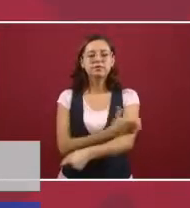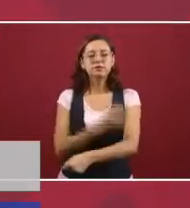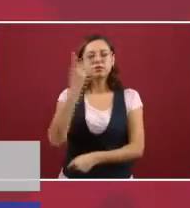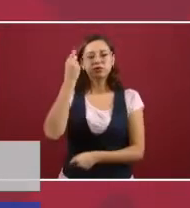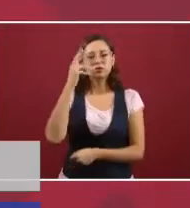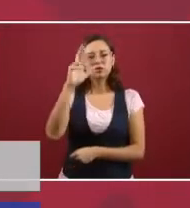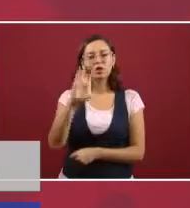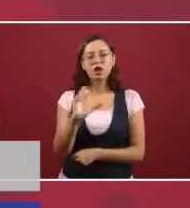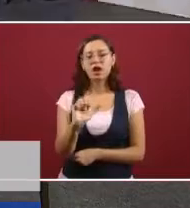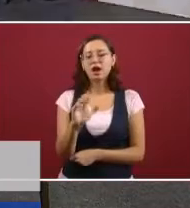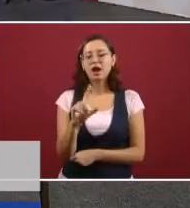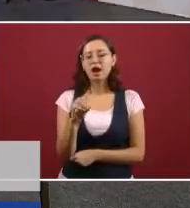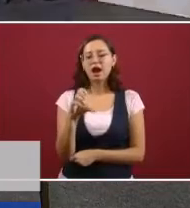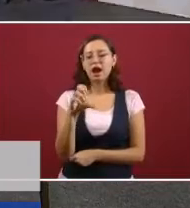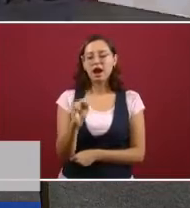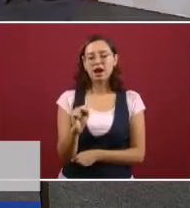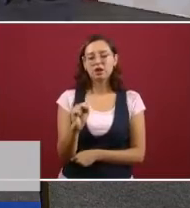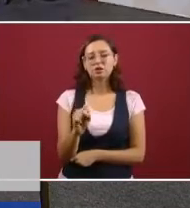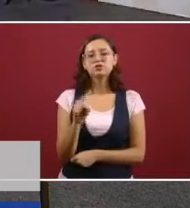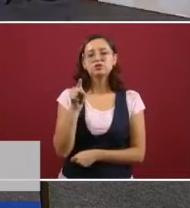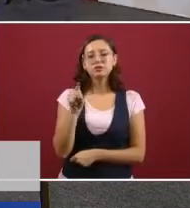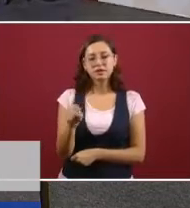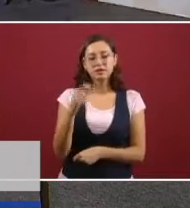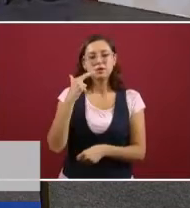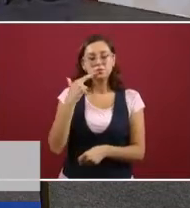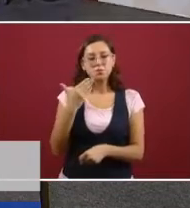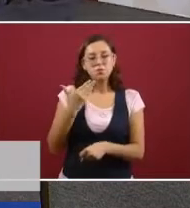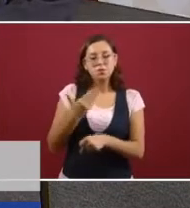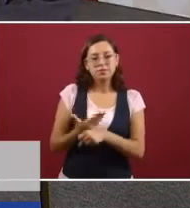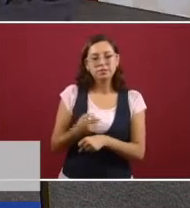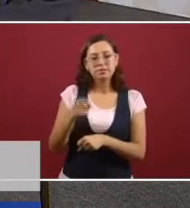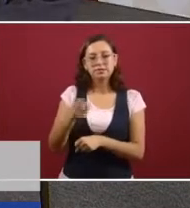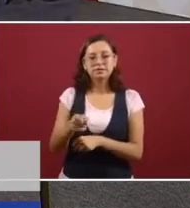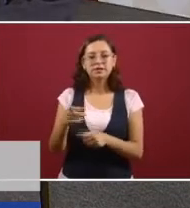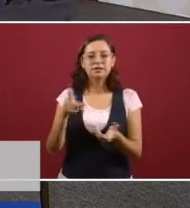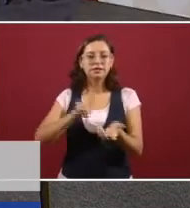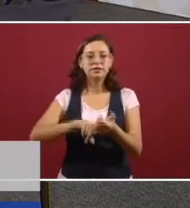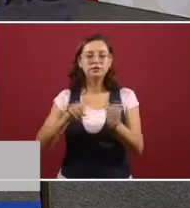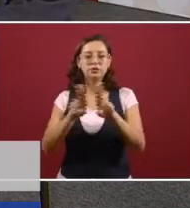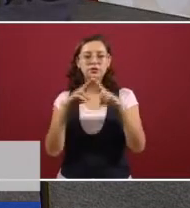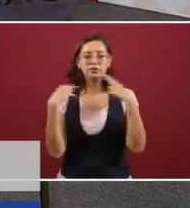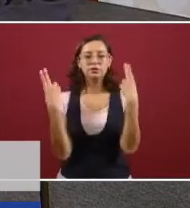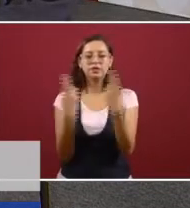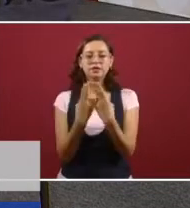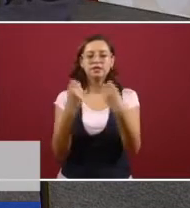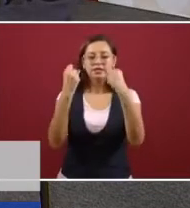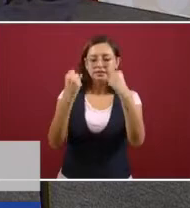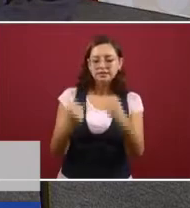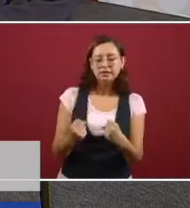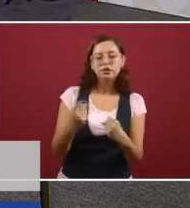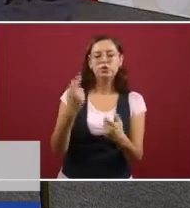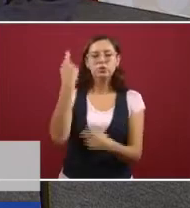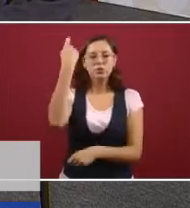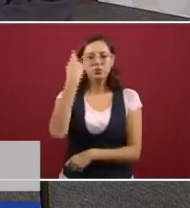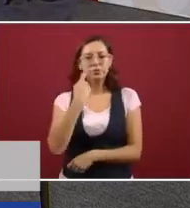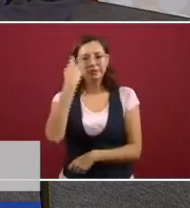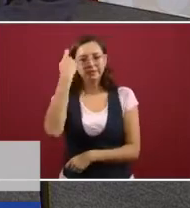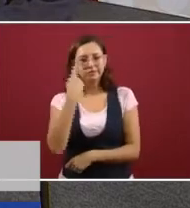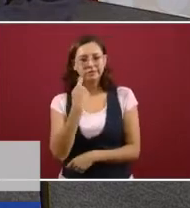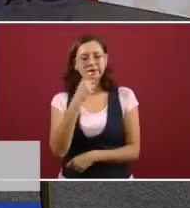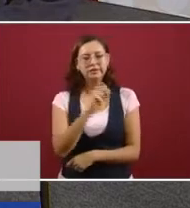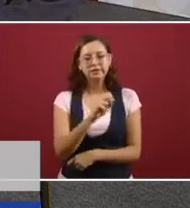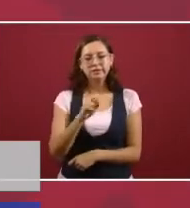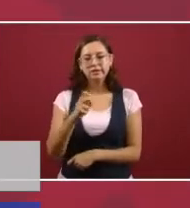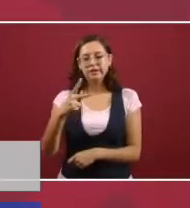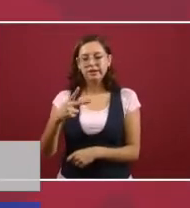El día de ayer fue un día difícil por la violencia en Coatzacoalcos, Veracruz, en el que perdieron la vida hasta hoy 25 personas. Los presuntos